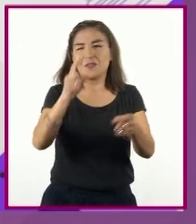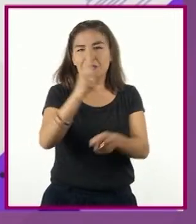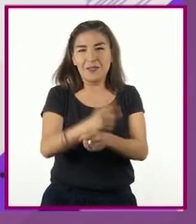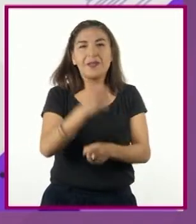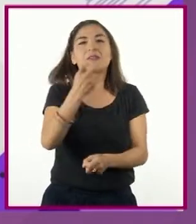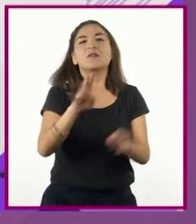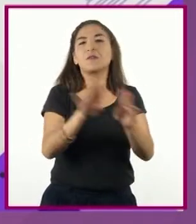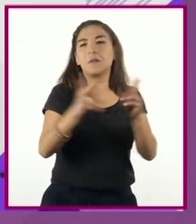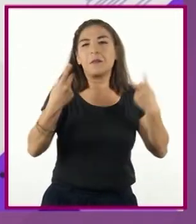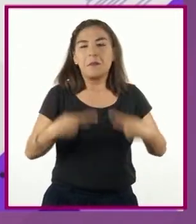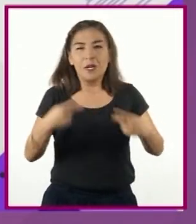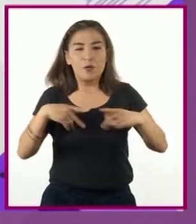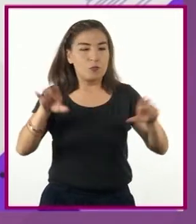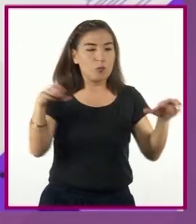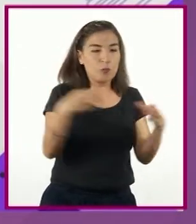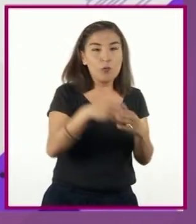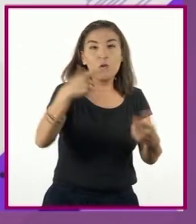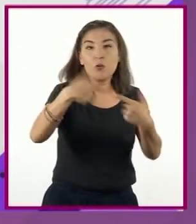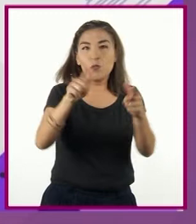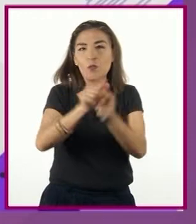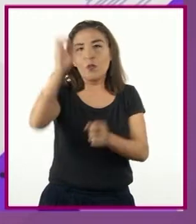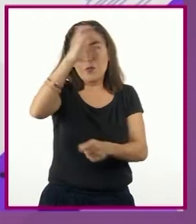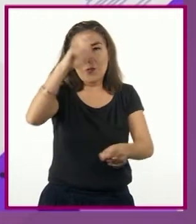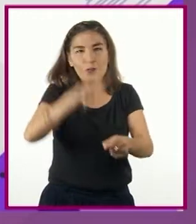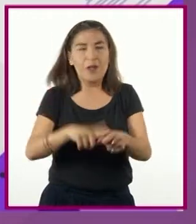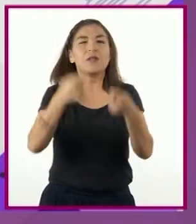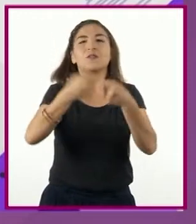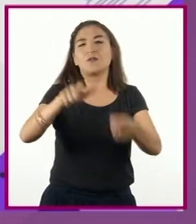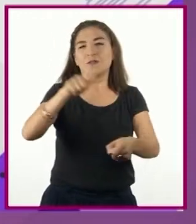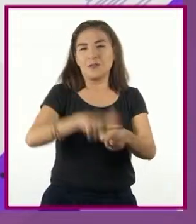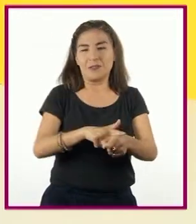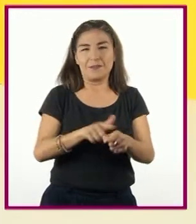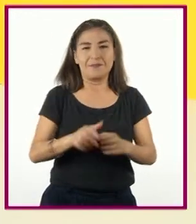la comunidad y los grupos culturales y sociales.